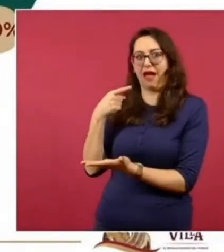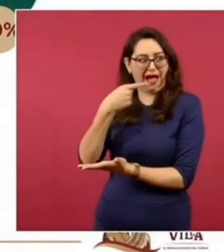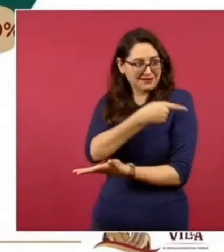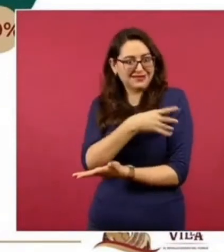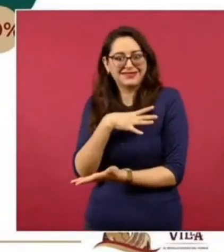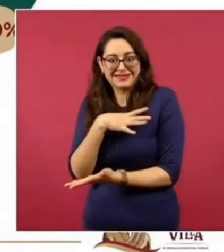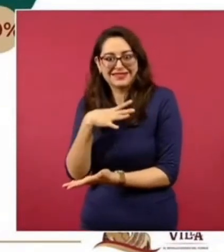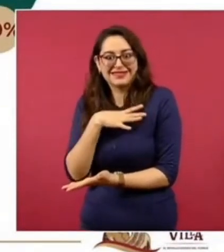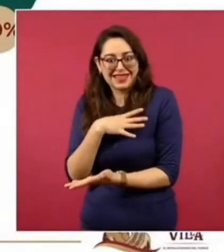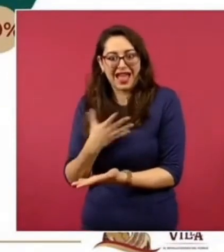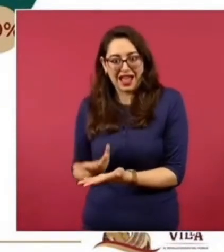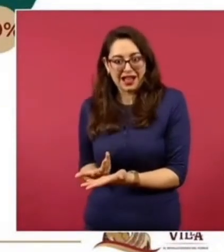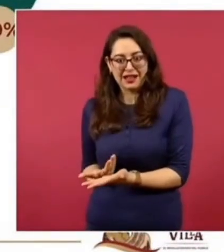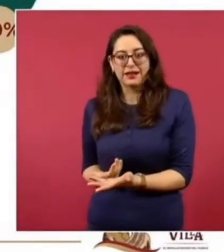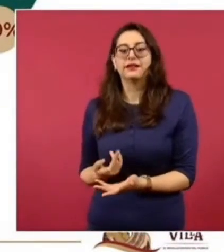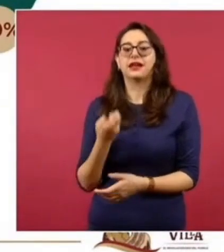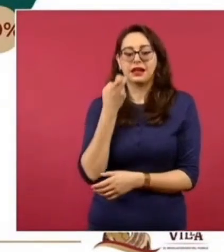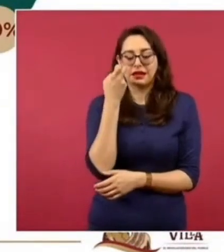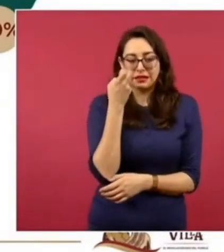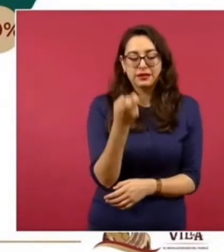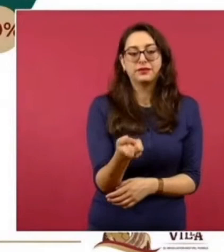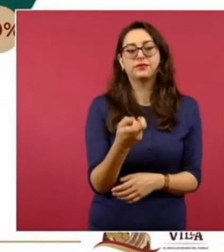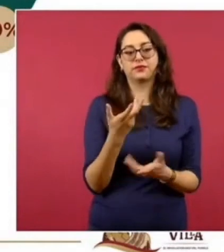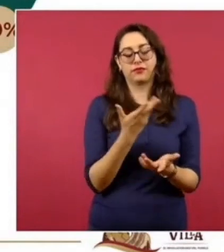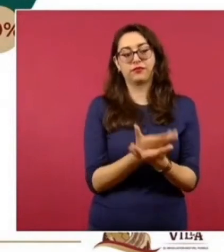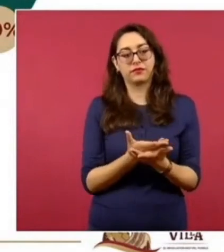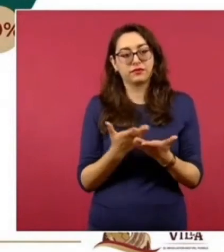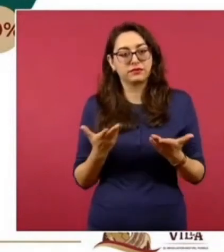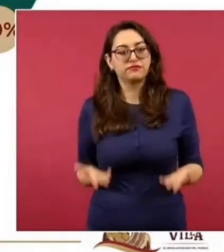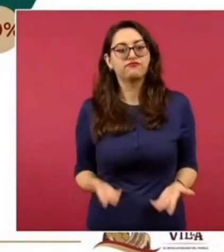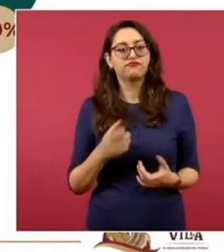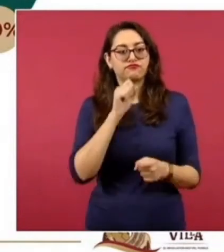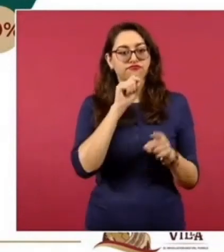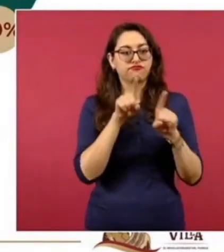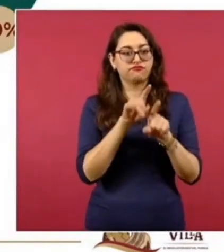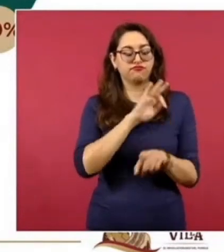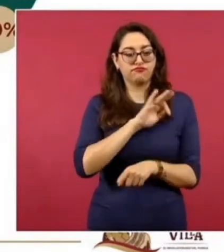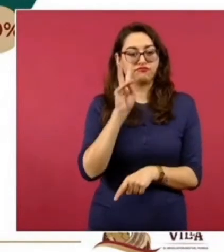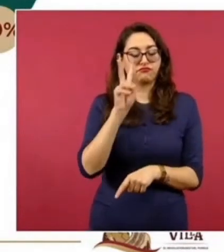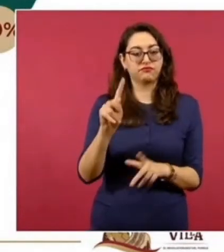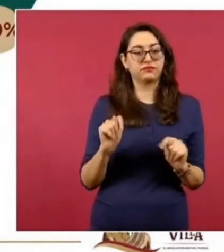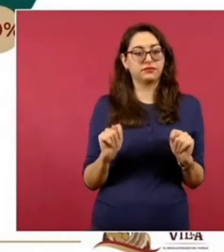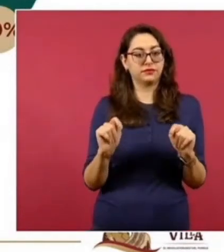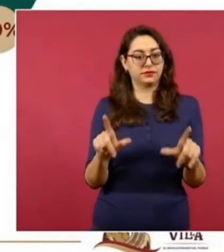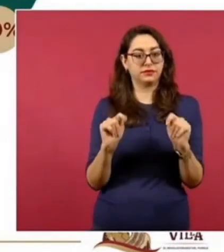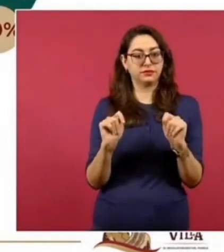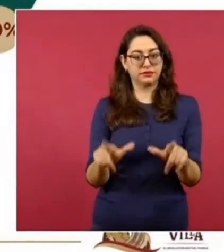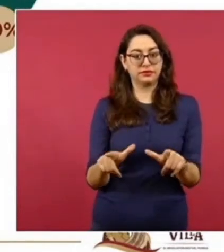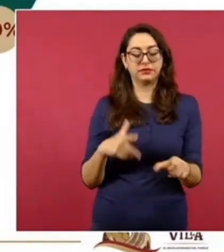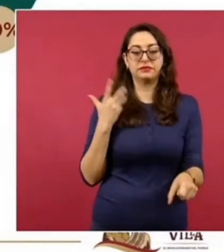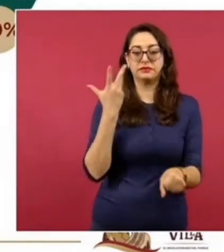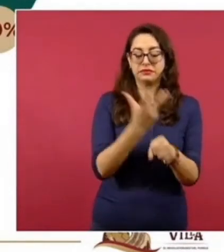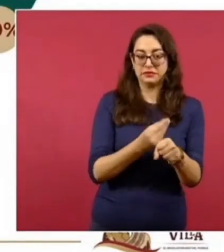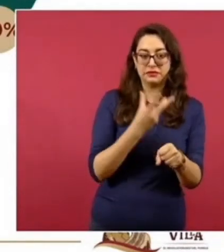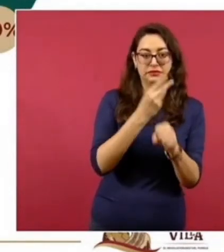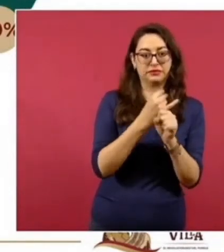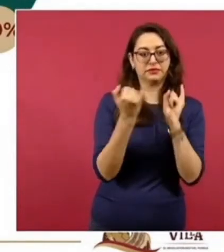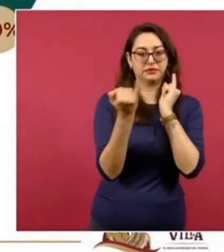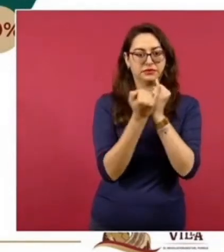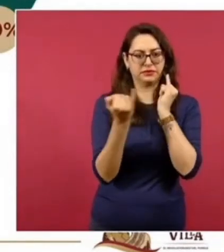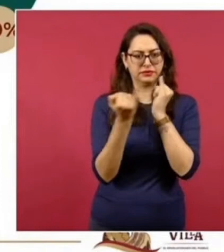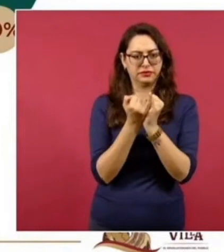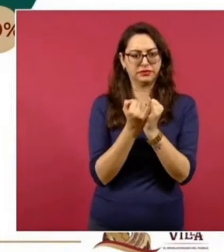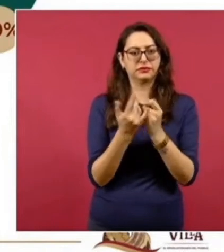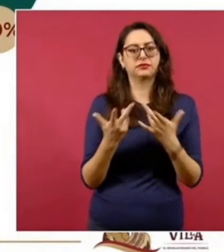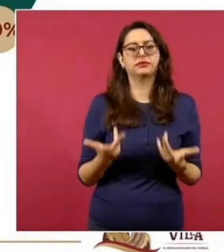han hecho 11 acciones de conservación, 9 en mobiliario y anaqueles, 4 ampliaciones. En los almacenes se han hecho 7 acciones de conservación, 4